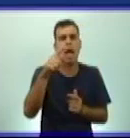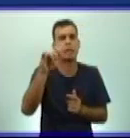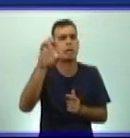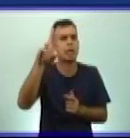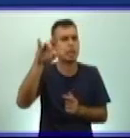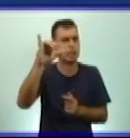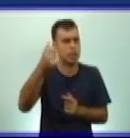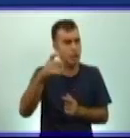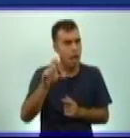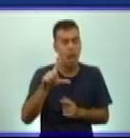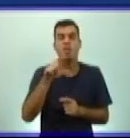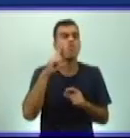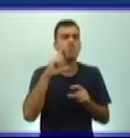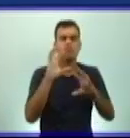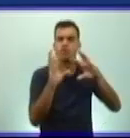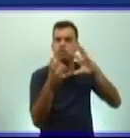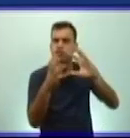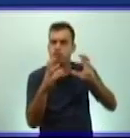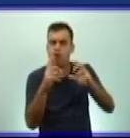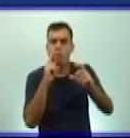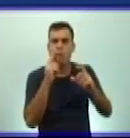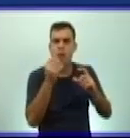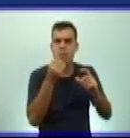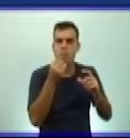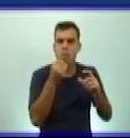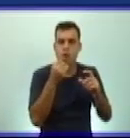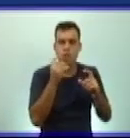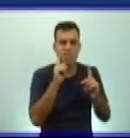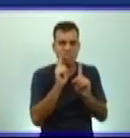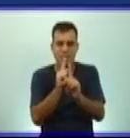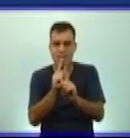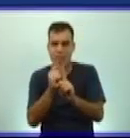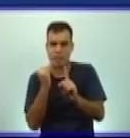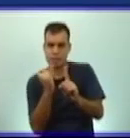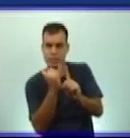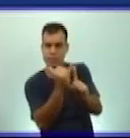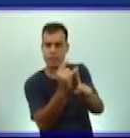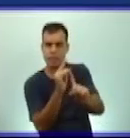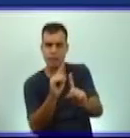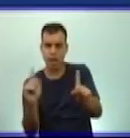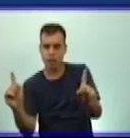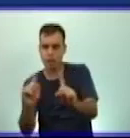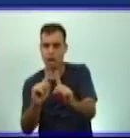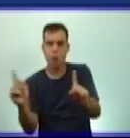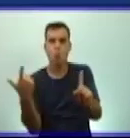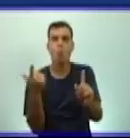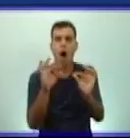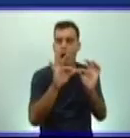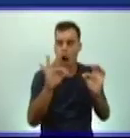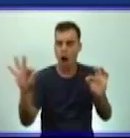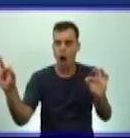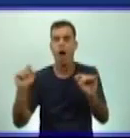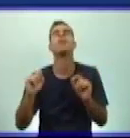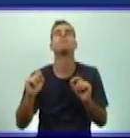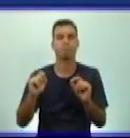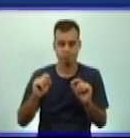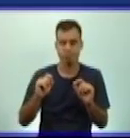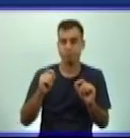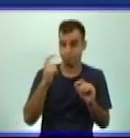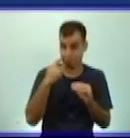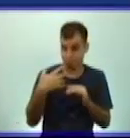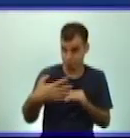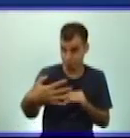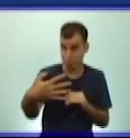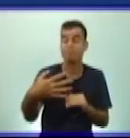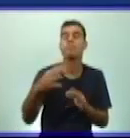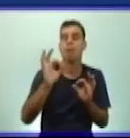dimensiones y formas pueden despreciarse en comparación con las distancias que estos van a recorrer. Más adelante vamos a estar utilizando una vez